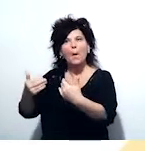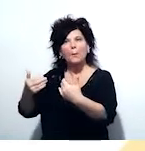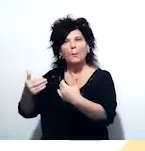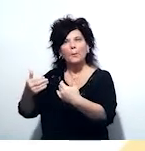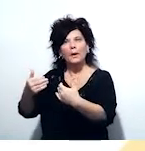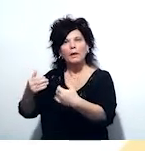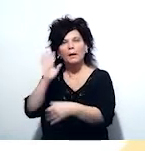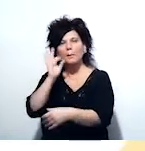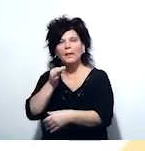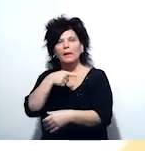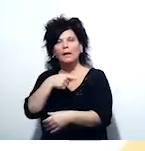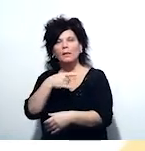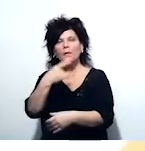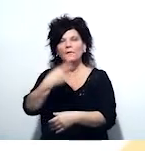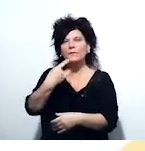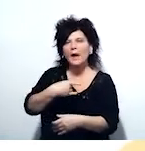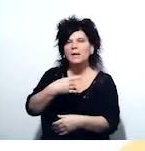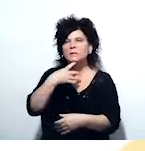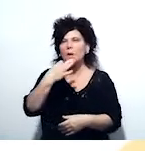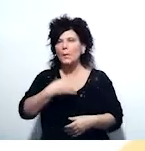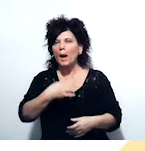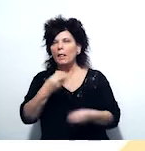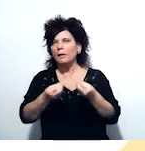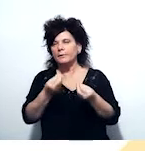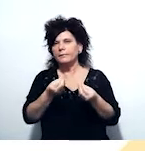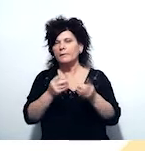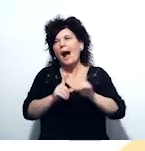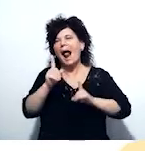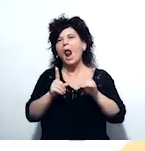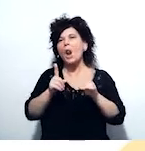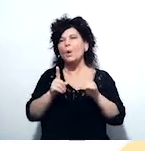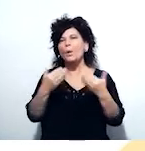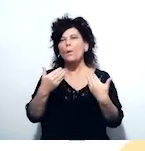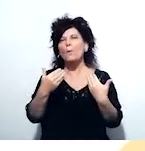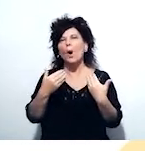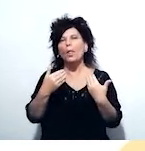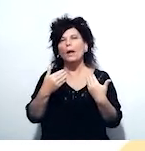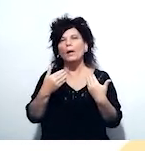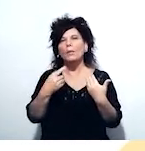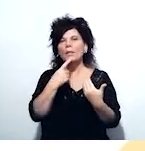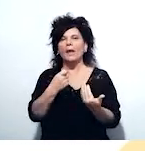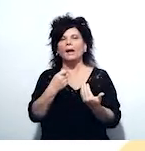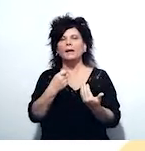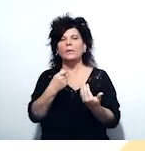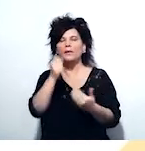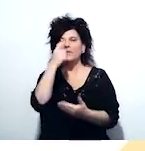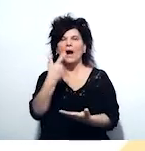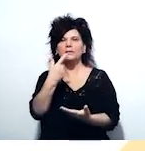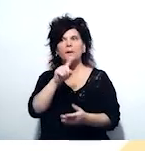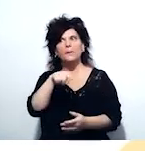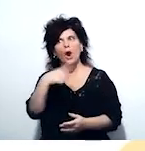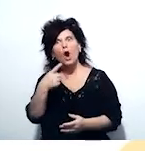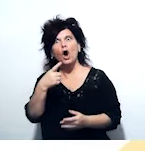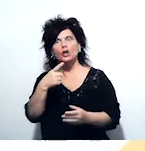esto es verdadero o falso. Y esto es un gran desafío. Algunas cosas son casi obvias, recibimos mucha información, son casi obvias, pero otras